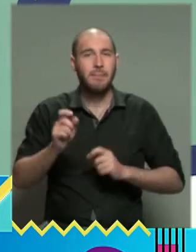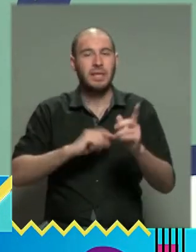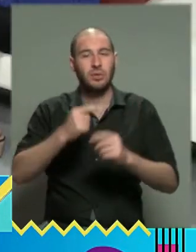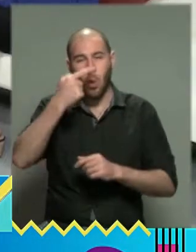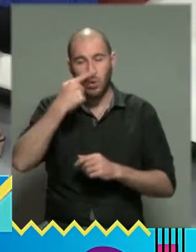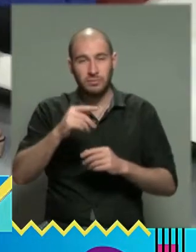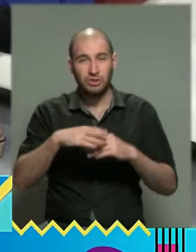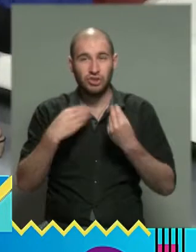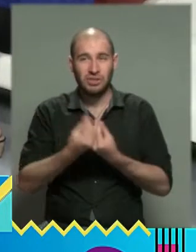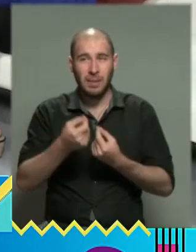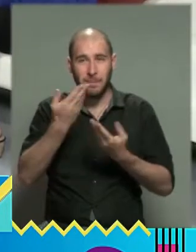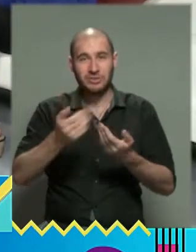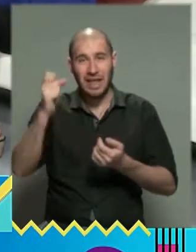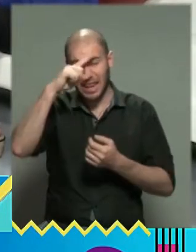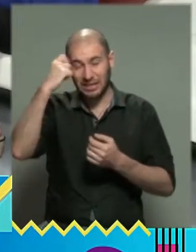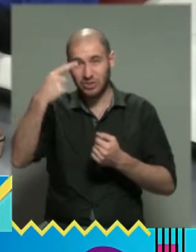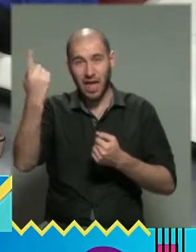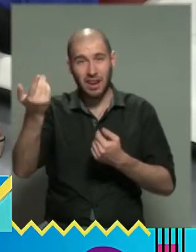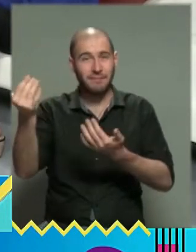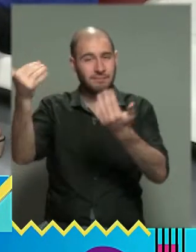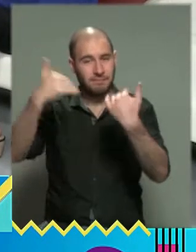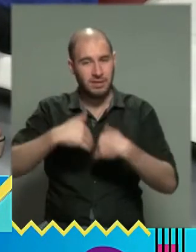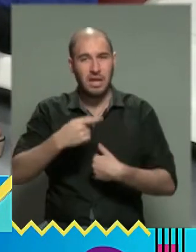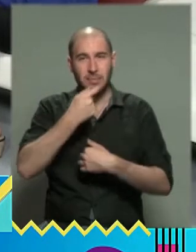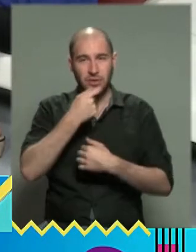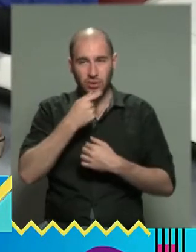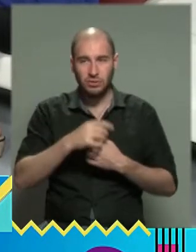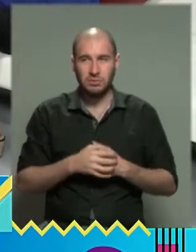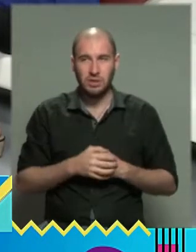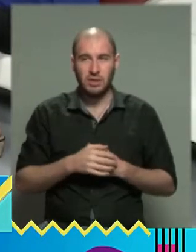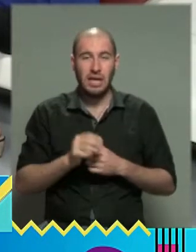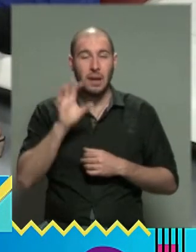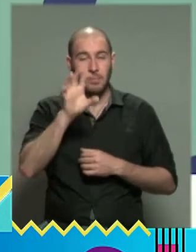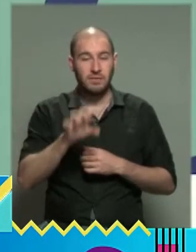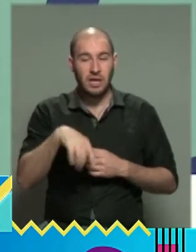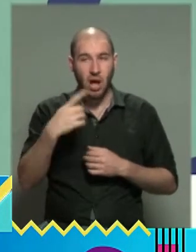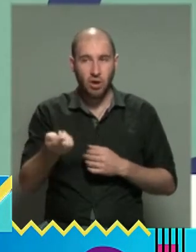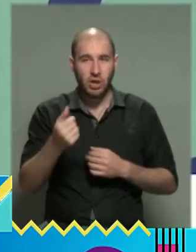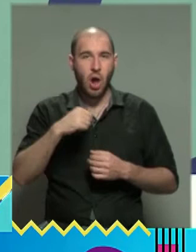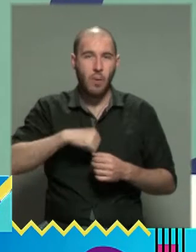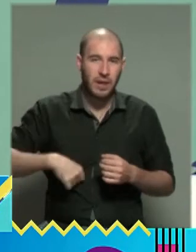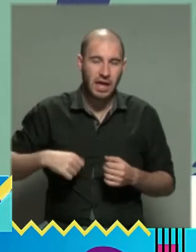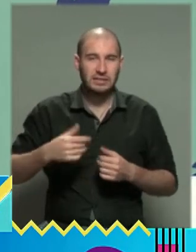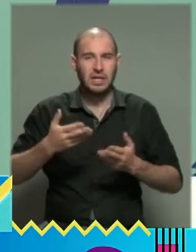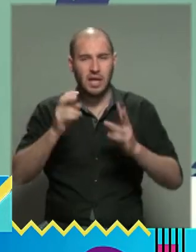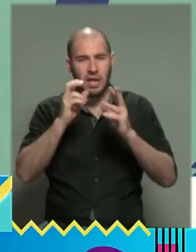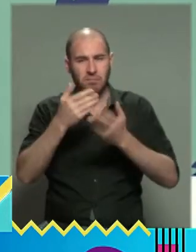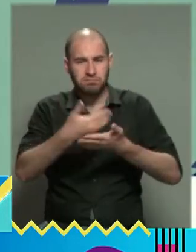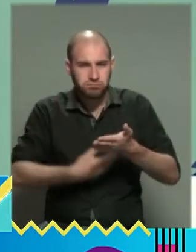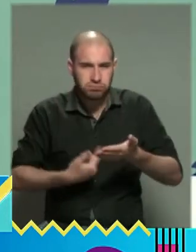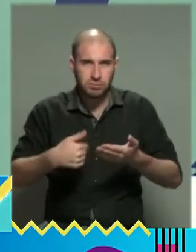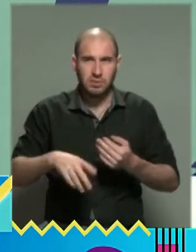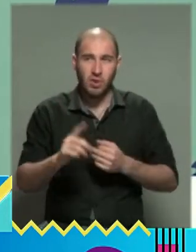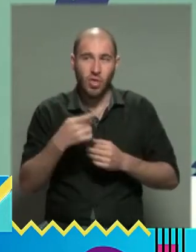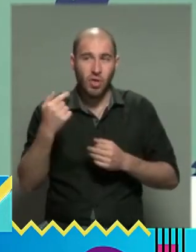mediciones de la cantidad de extranjeros que vienen a Mendoza y a otras provincias a operarse, a hacer estudios. Para